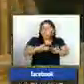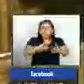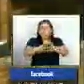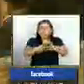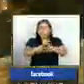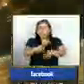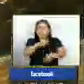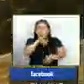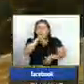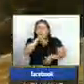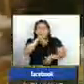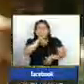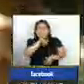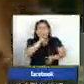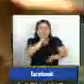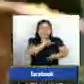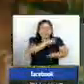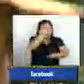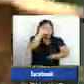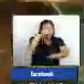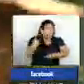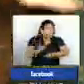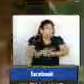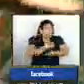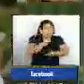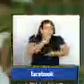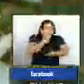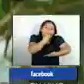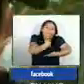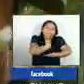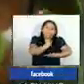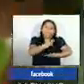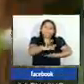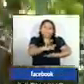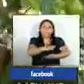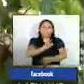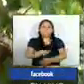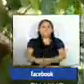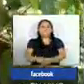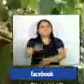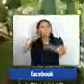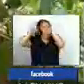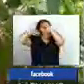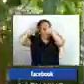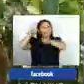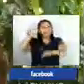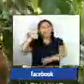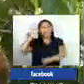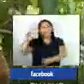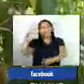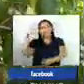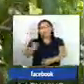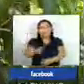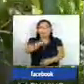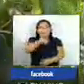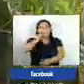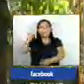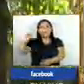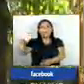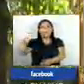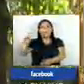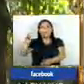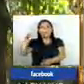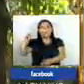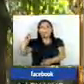ella es su tesoro. Con imágenes de Eric Alfaro, Julio Guevara, Noticiero